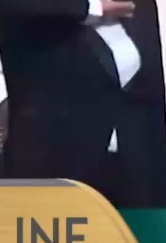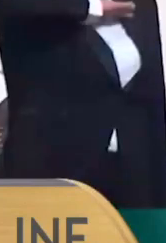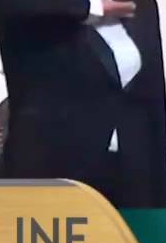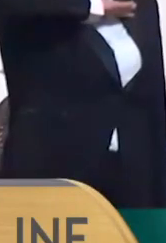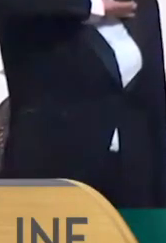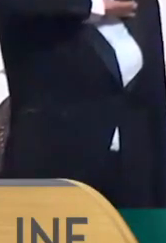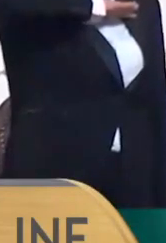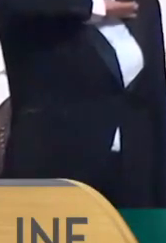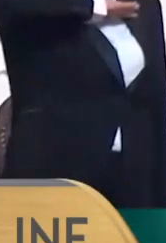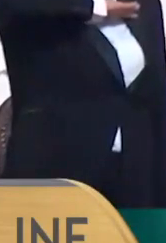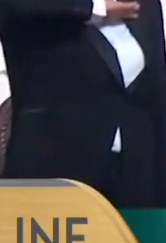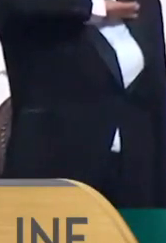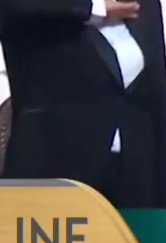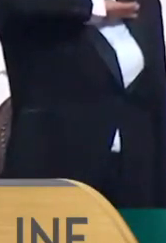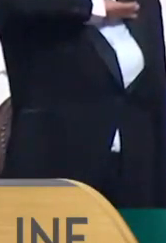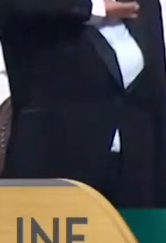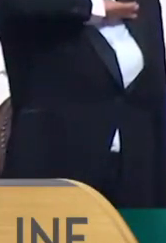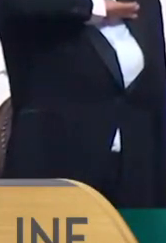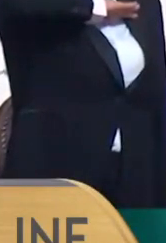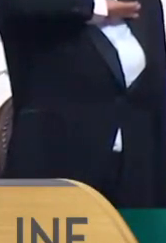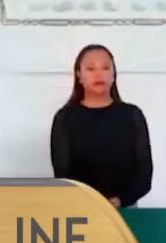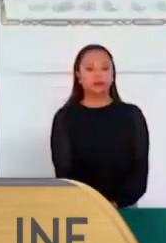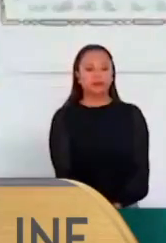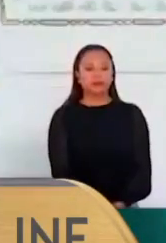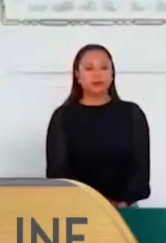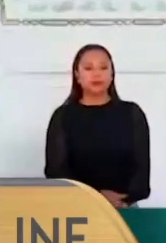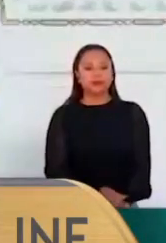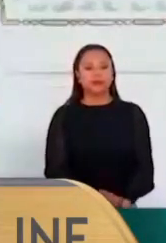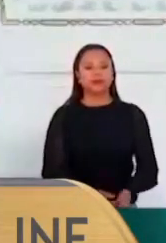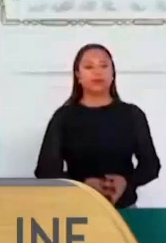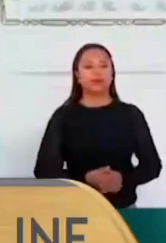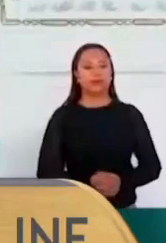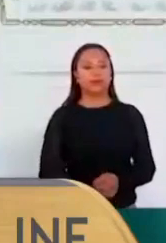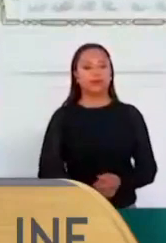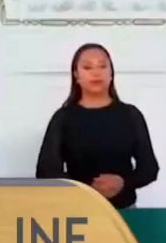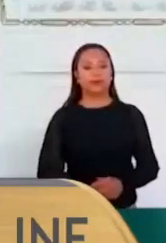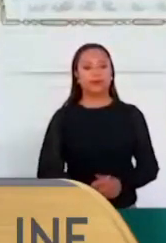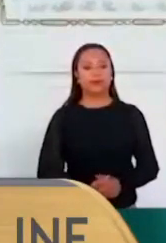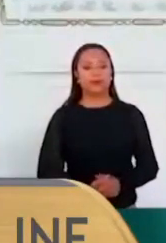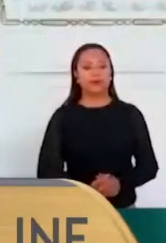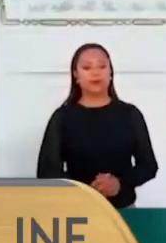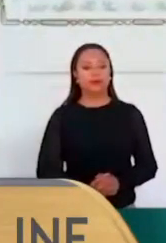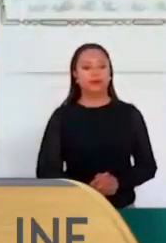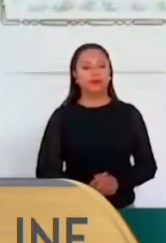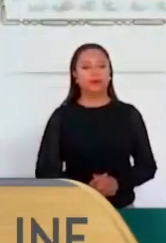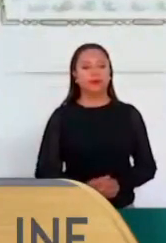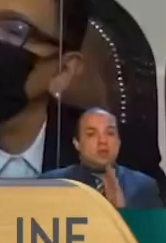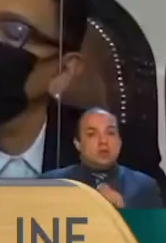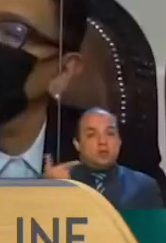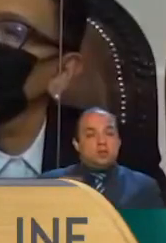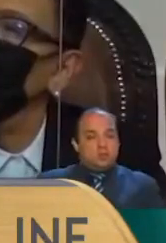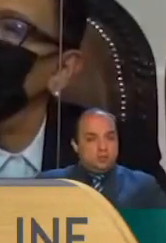faltas. Sin embargo, Claudia Sheinbaum no es la única que presuntamente habría comenzado ya una